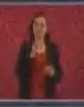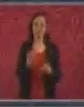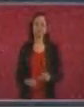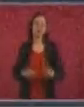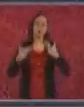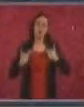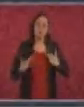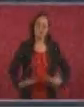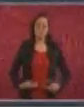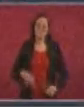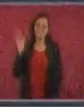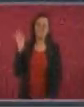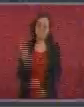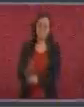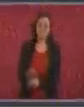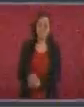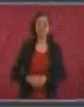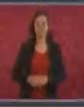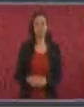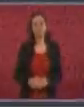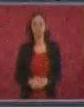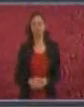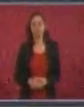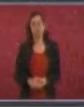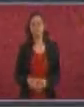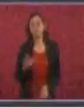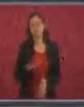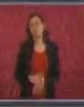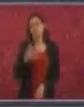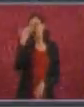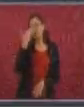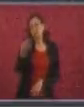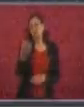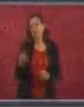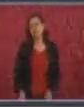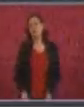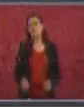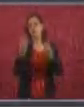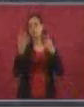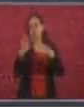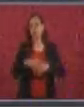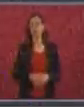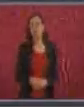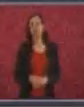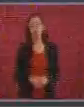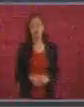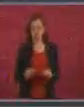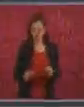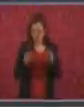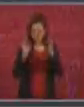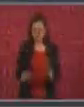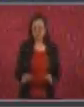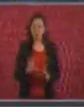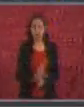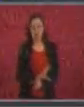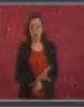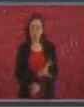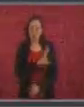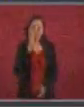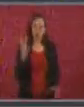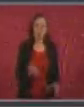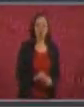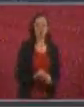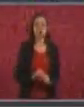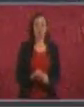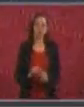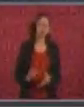factores negativos. Pero bueno, para no desviarnos, ese es otro tema. Estamos hablando de que las